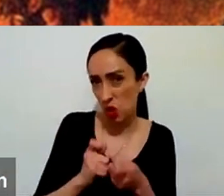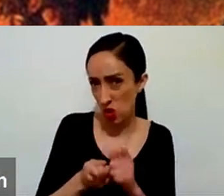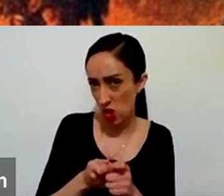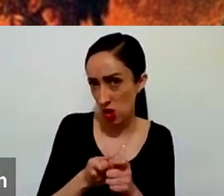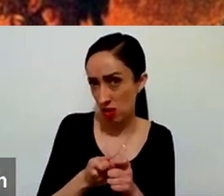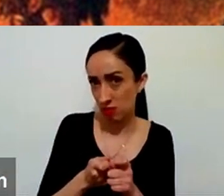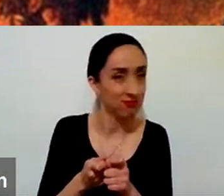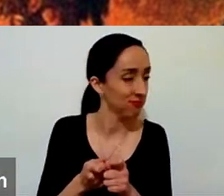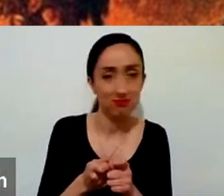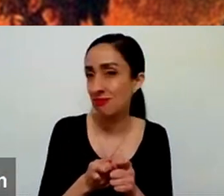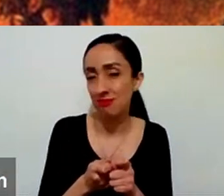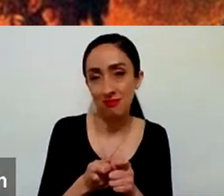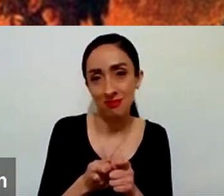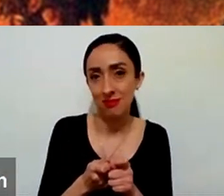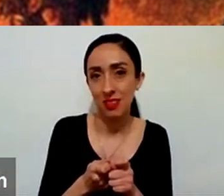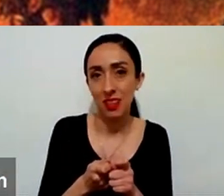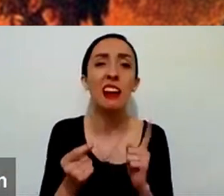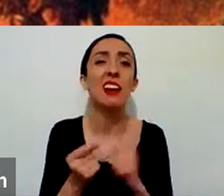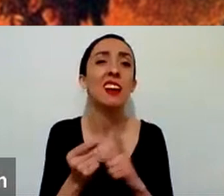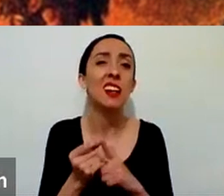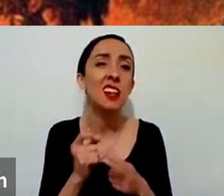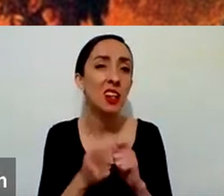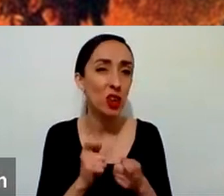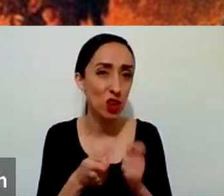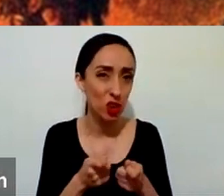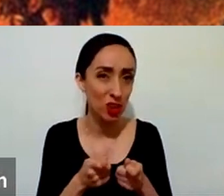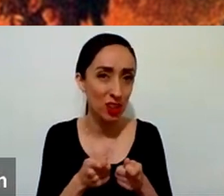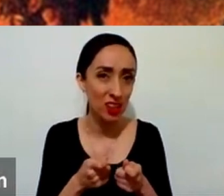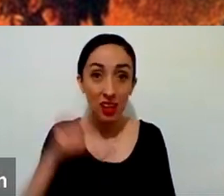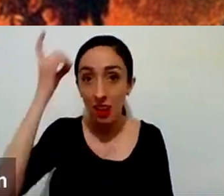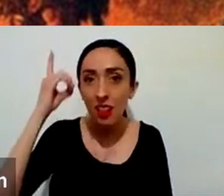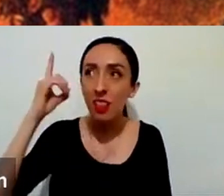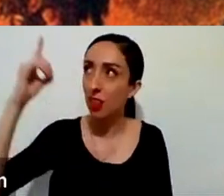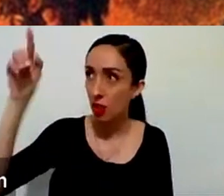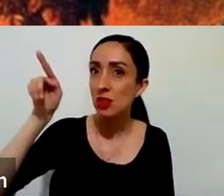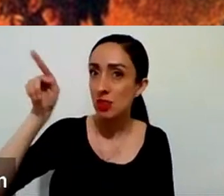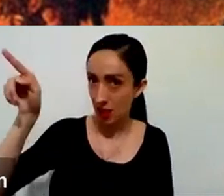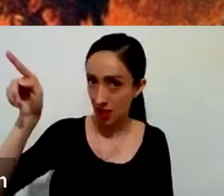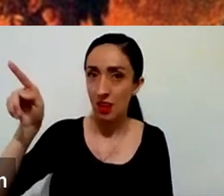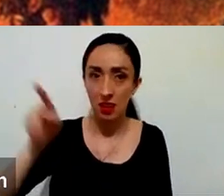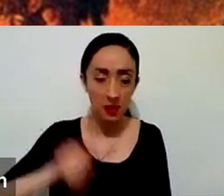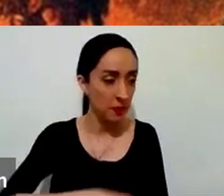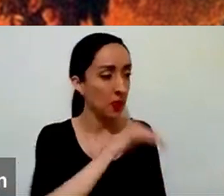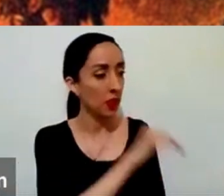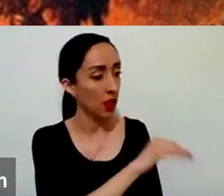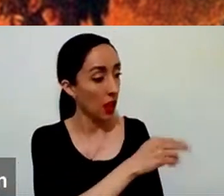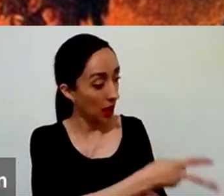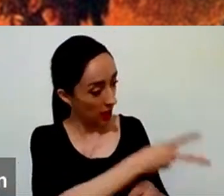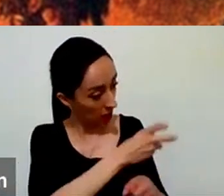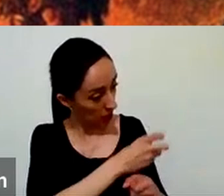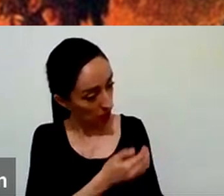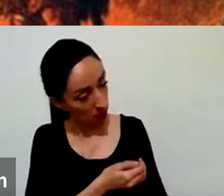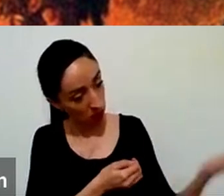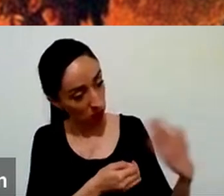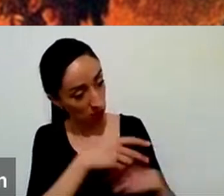Es Dios mismo quien le invita a Moisés a quitarse las sandalias porque está caminando